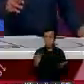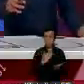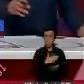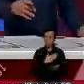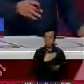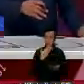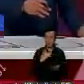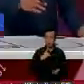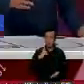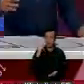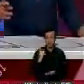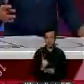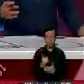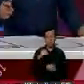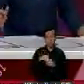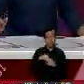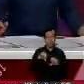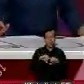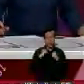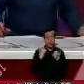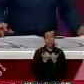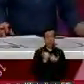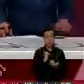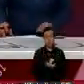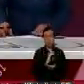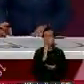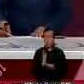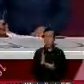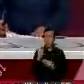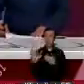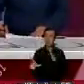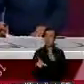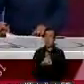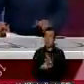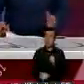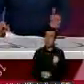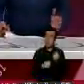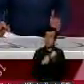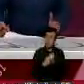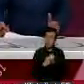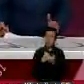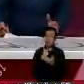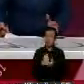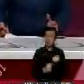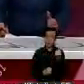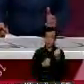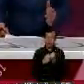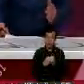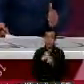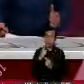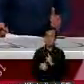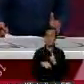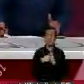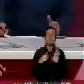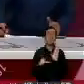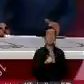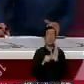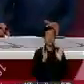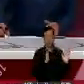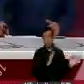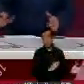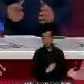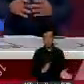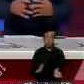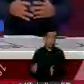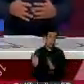confianza de que al interior de la Asamblea Nacional, tanto esta ley de apoyo o ayuda humanitaria como la ley de ordenamiento